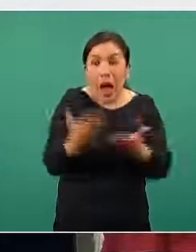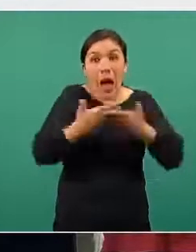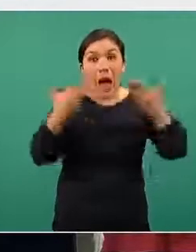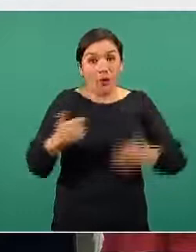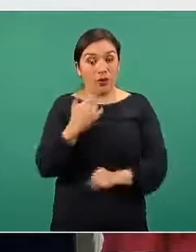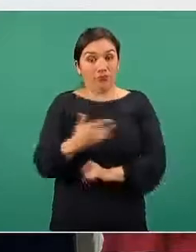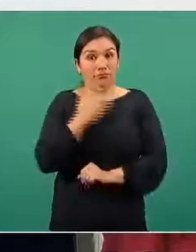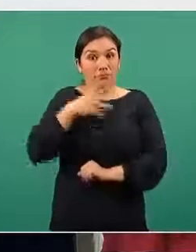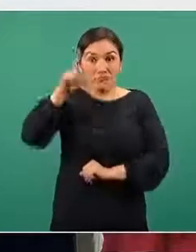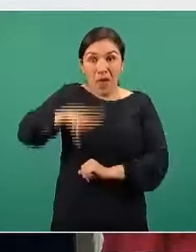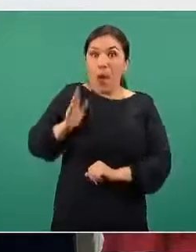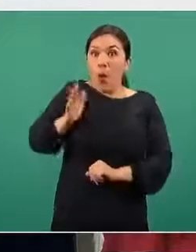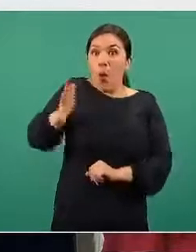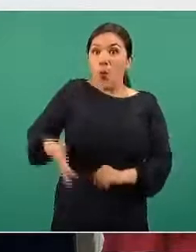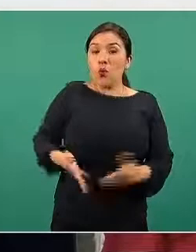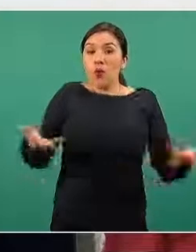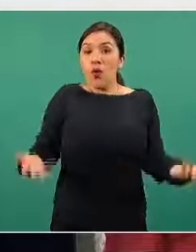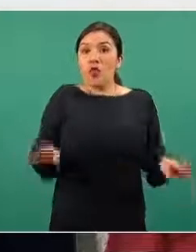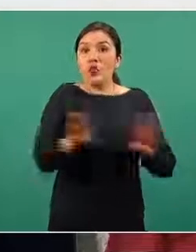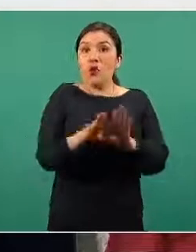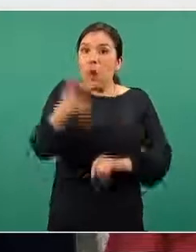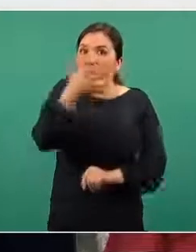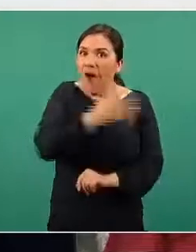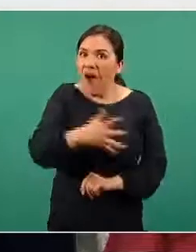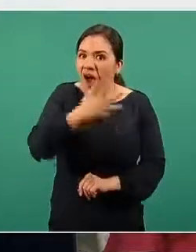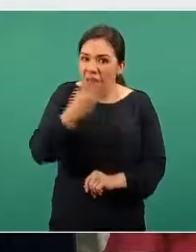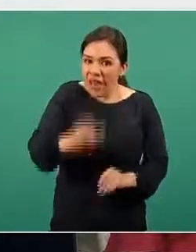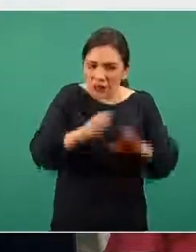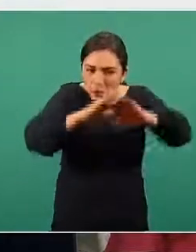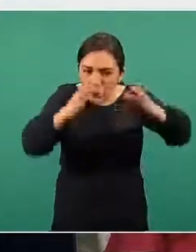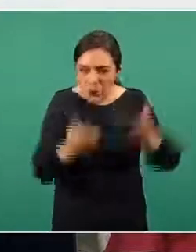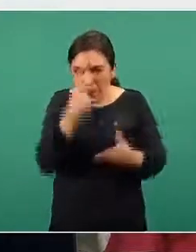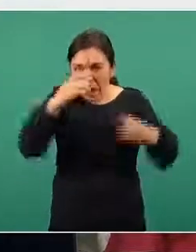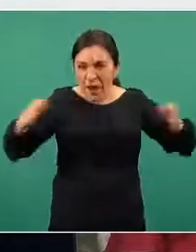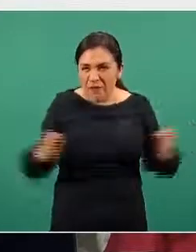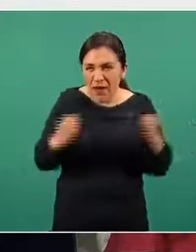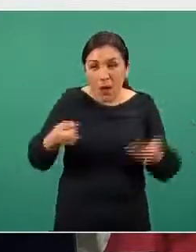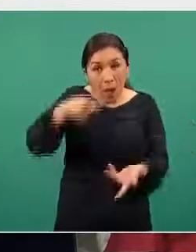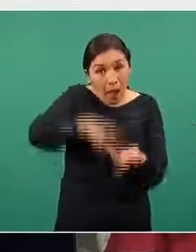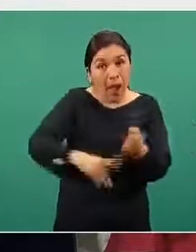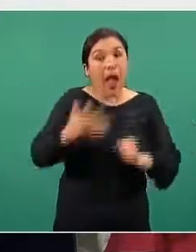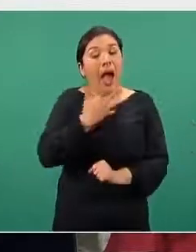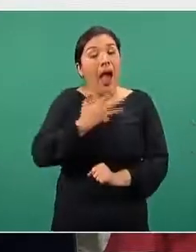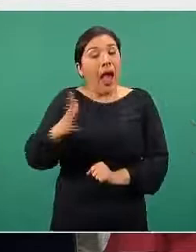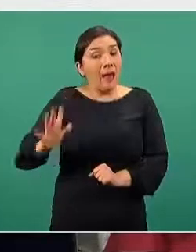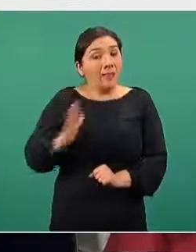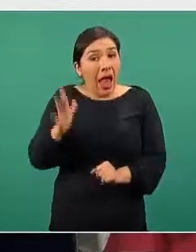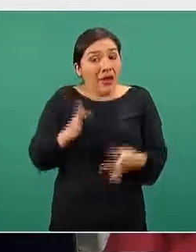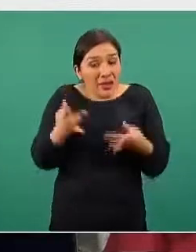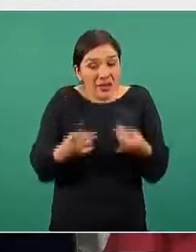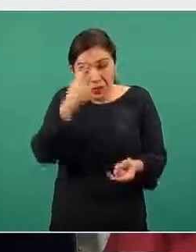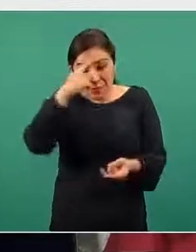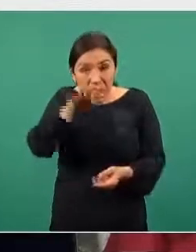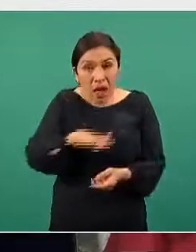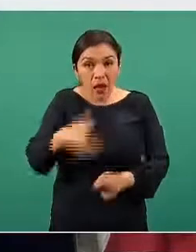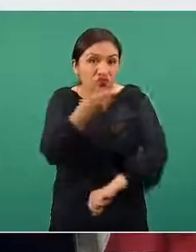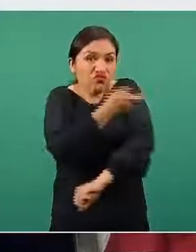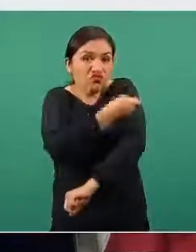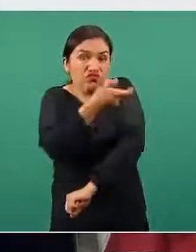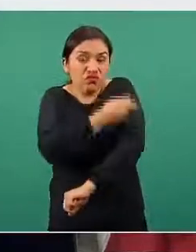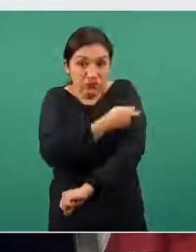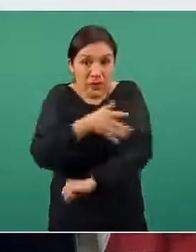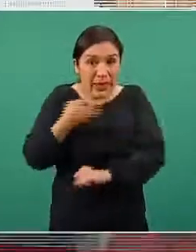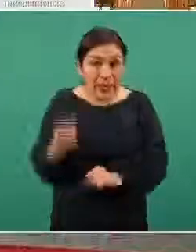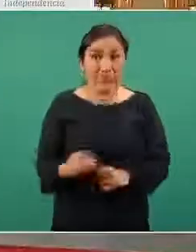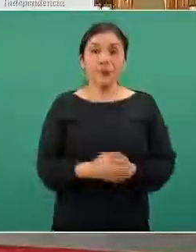sentimos orgullosos de contar con esta red fría que habla de la calidad de los biológicos para nuestro pueblo. Y lo